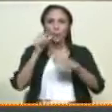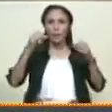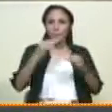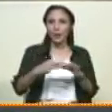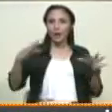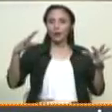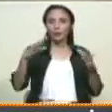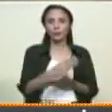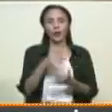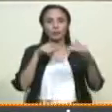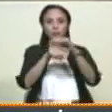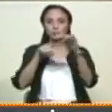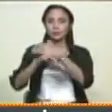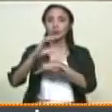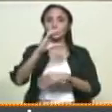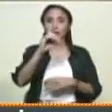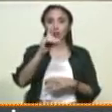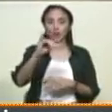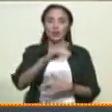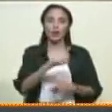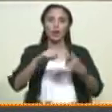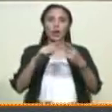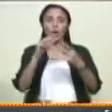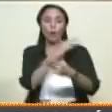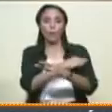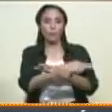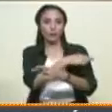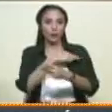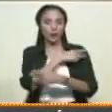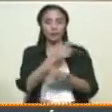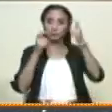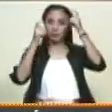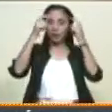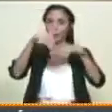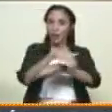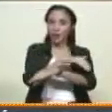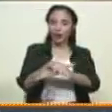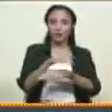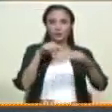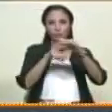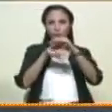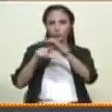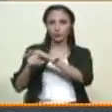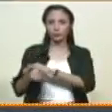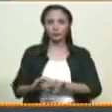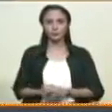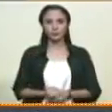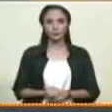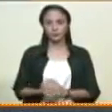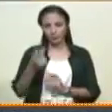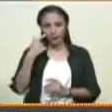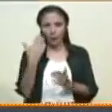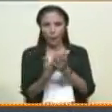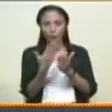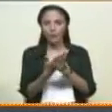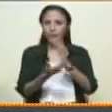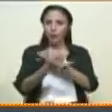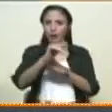a los CDI, vaya a los hospitales, vaya. Es Chávez en la calle, pues. Lo tenemos ahí.